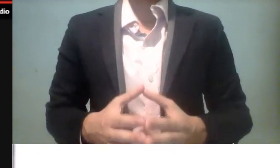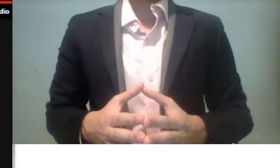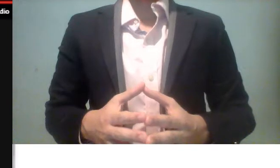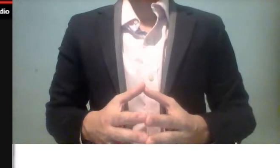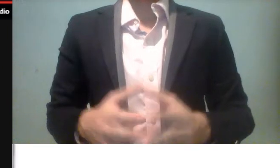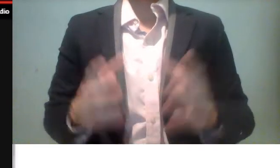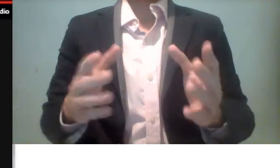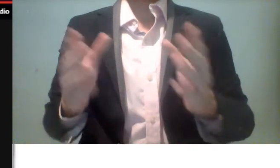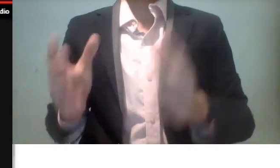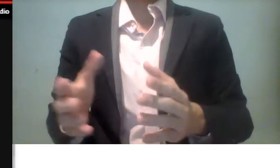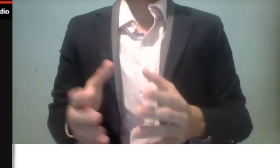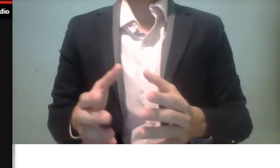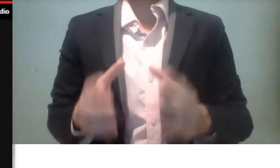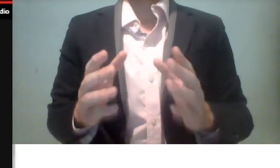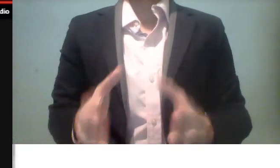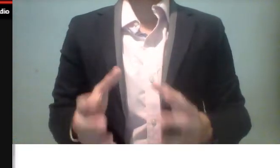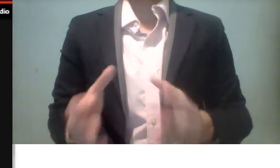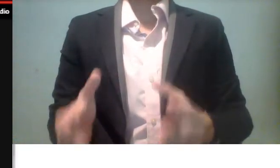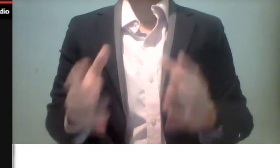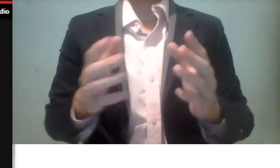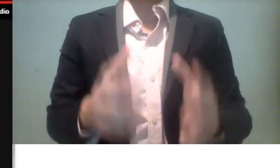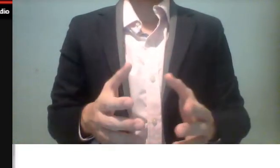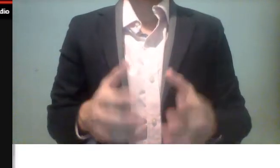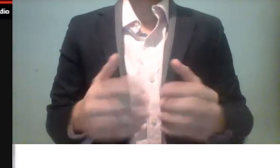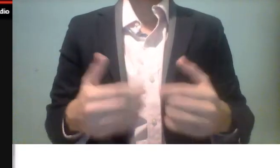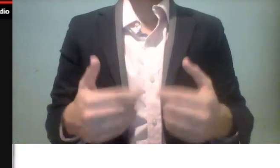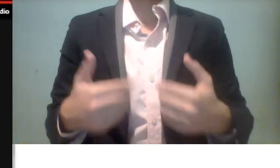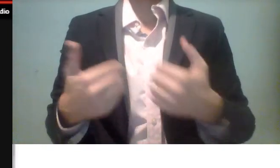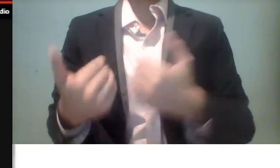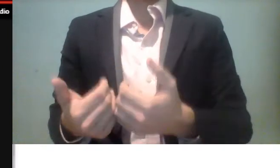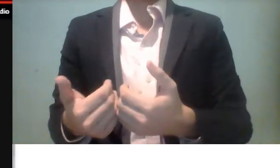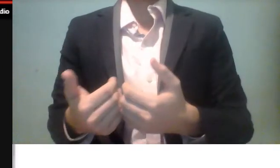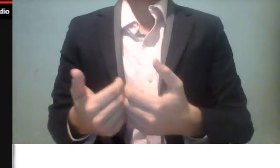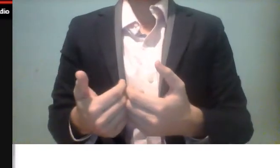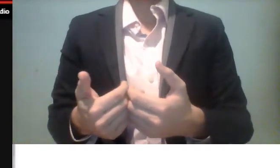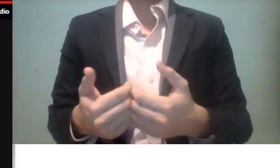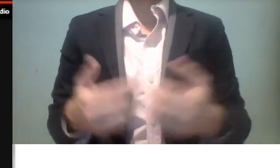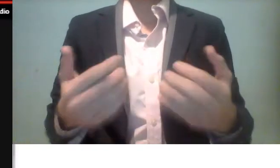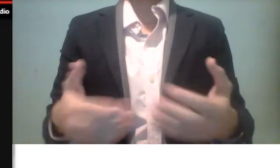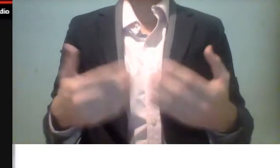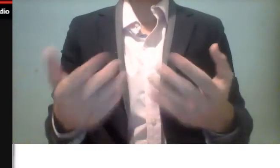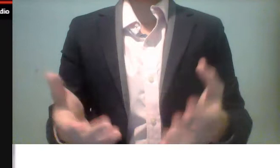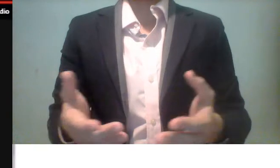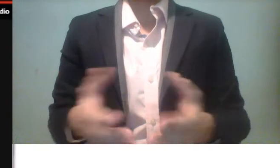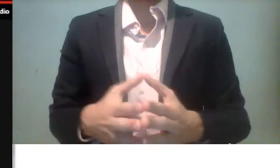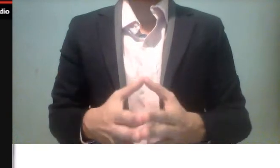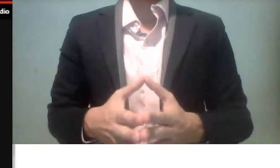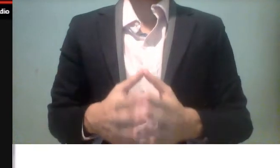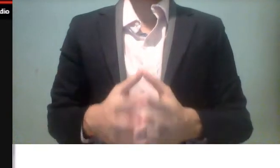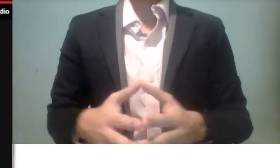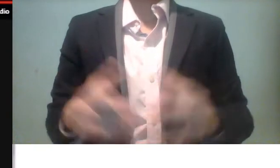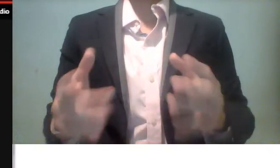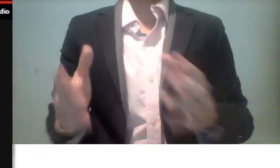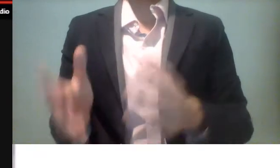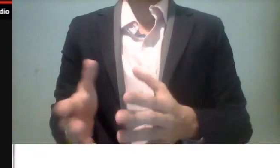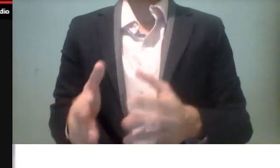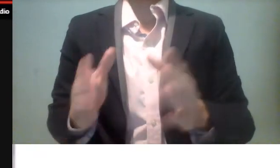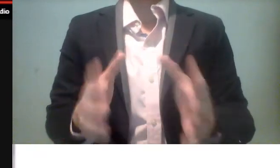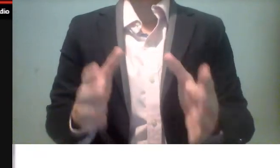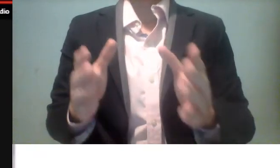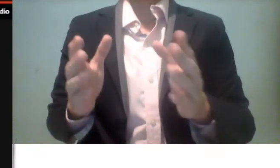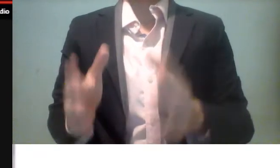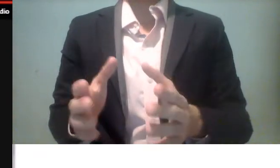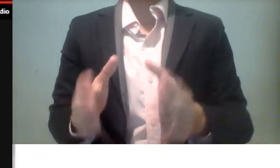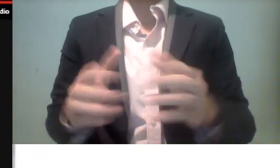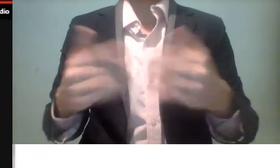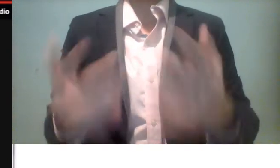recuerdan, yo hace unos días trajo un video en el cual mencionaba el tema relacionado con un personaje de Movimiento Ciudadano, el cual era un alcalde de